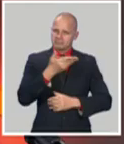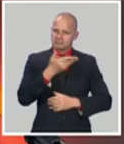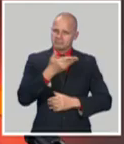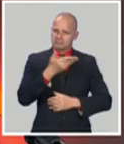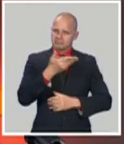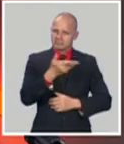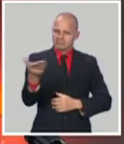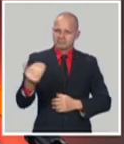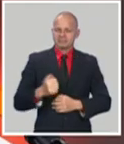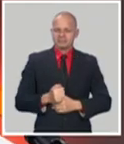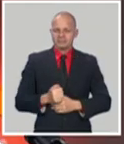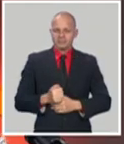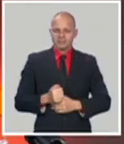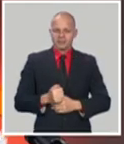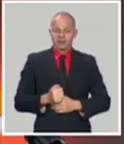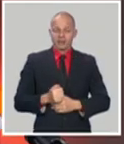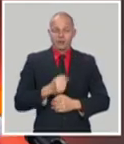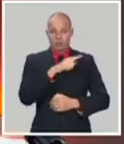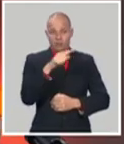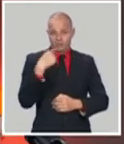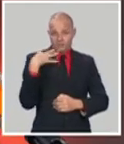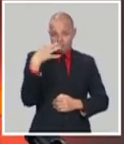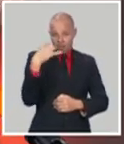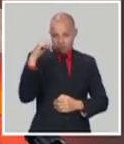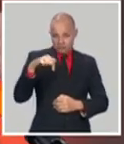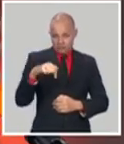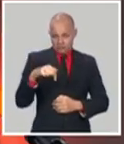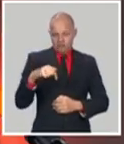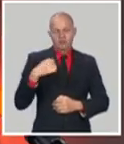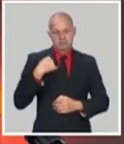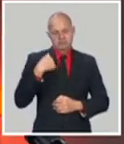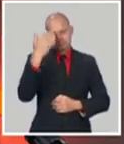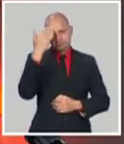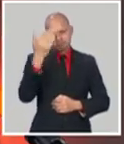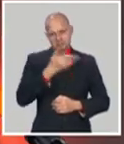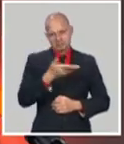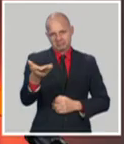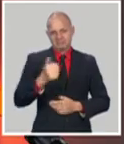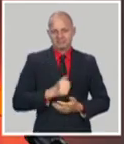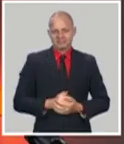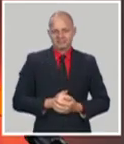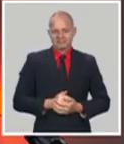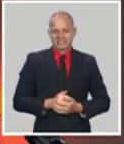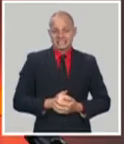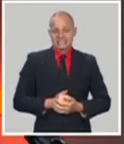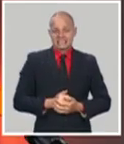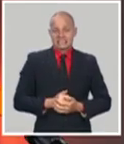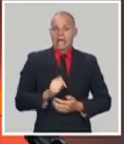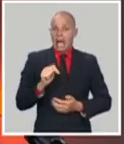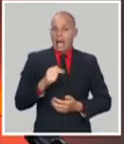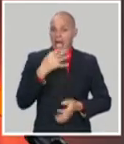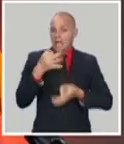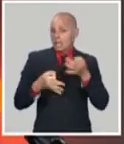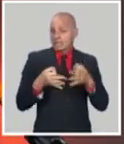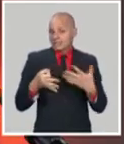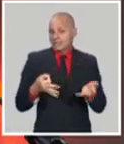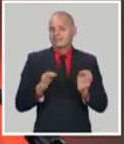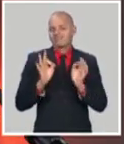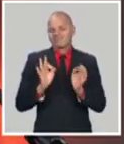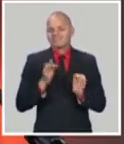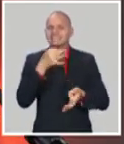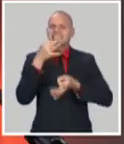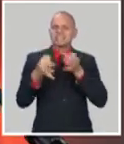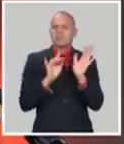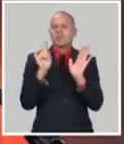Agradecida por estar aquí en una nueva ocasión, en este caso hablando o actualizando la situación de las variantes. Y